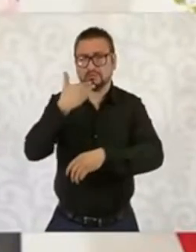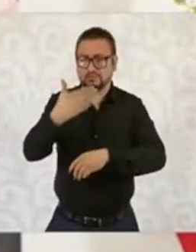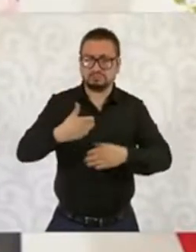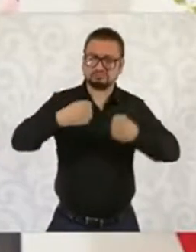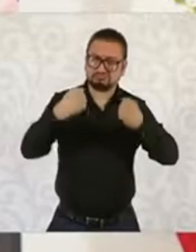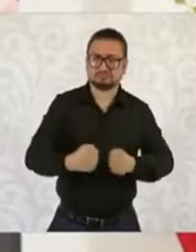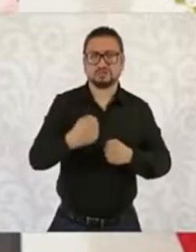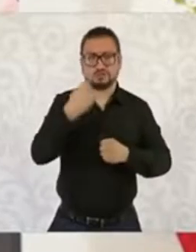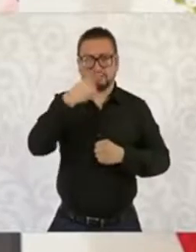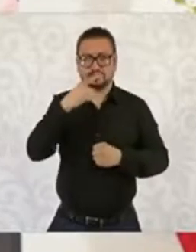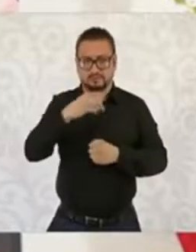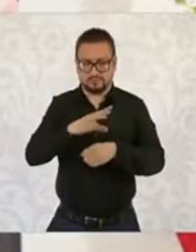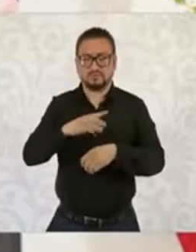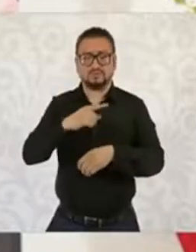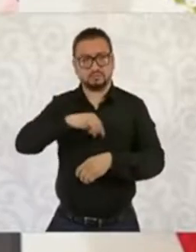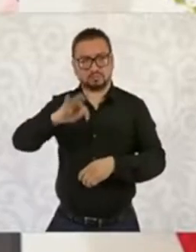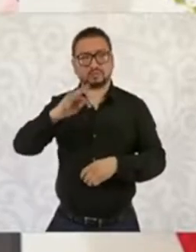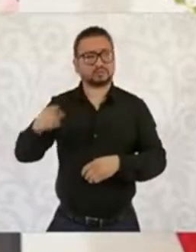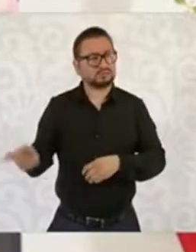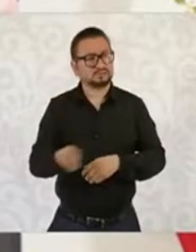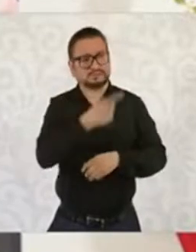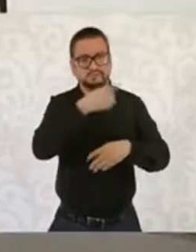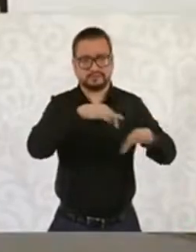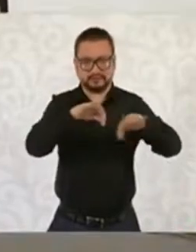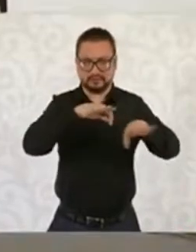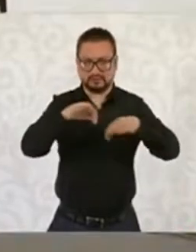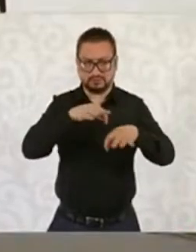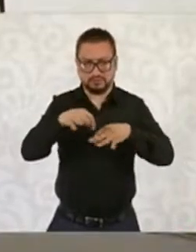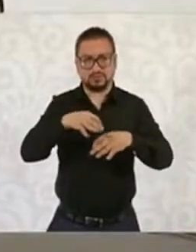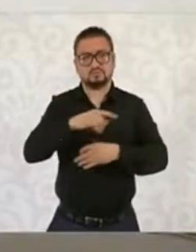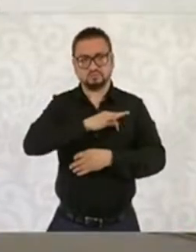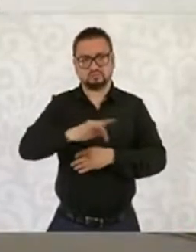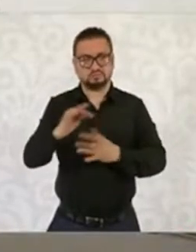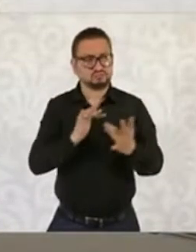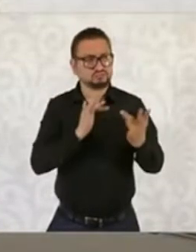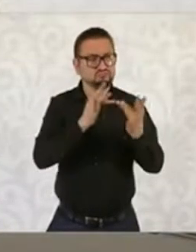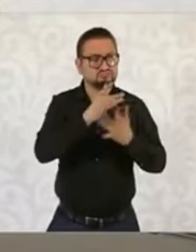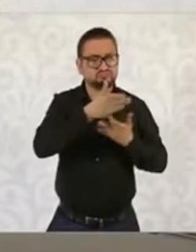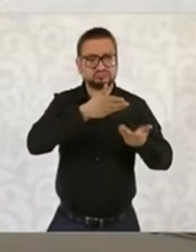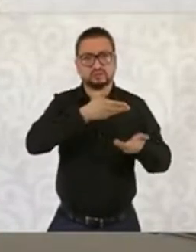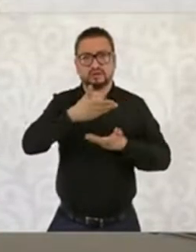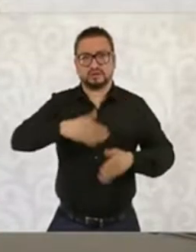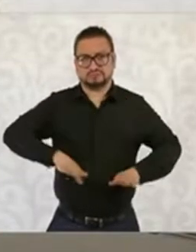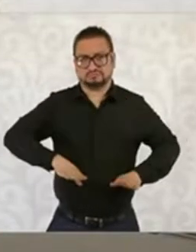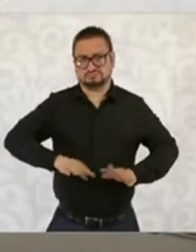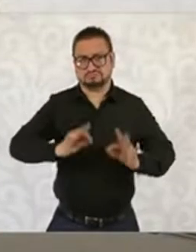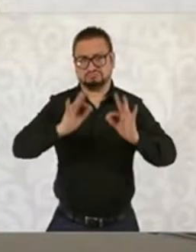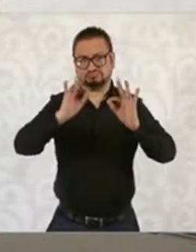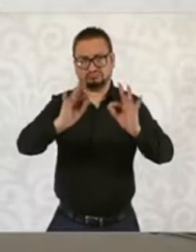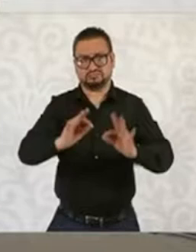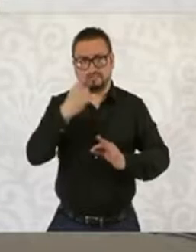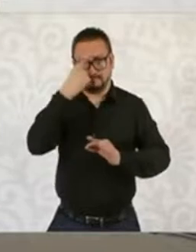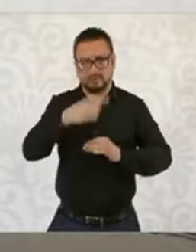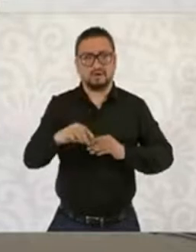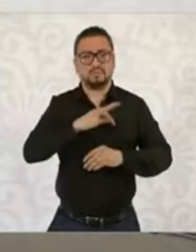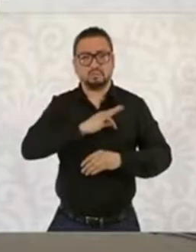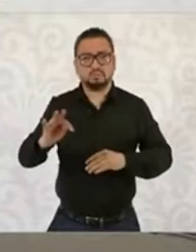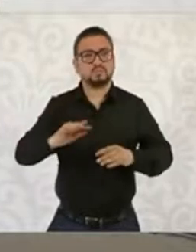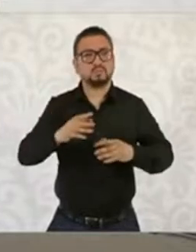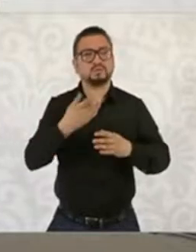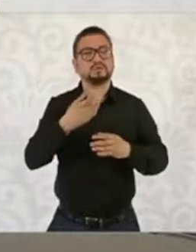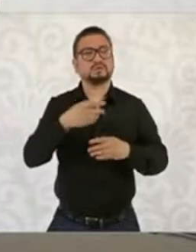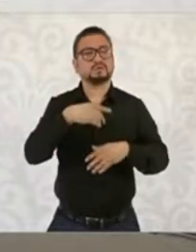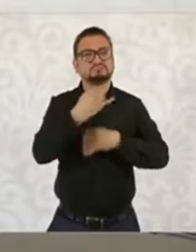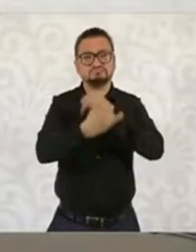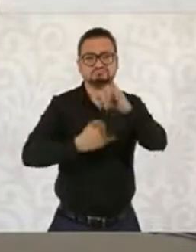que nos permite, pues, nuevamente mostrar que hay posibilidades de generar mecanismos con estas características de movilidad incluso